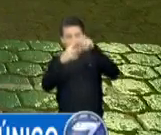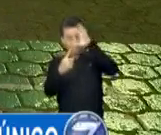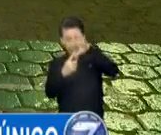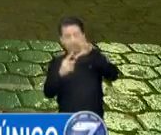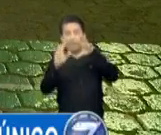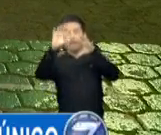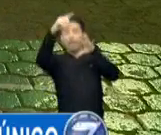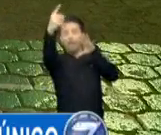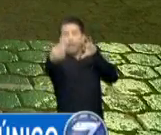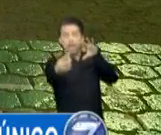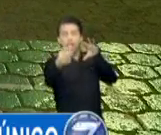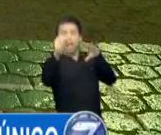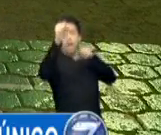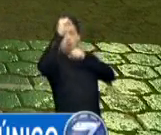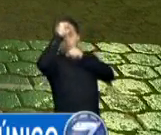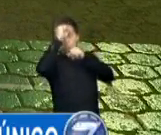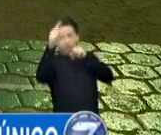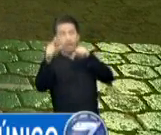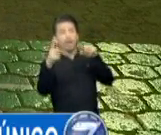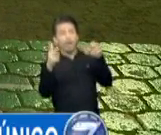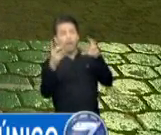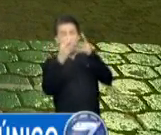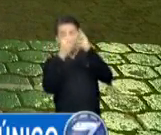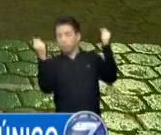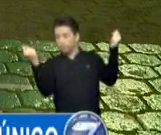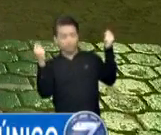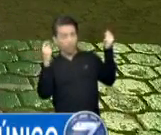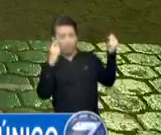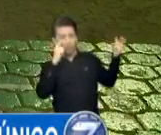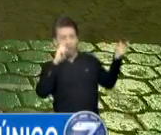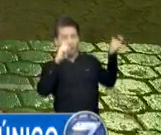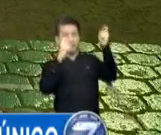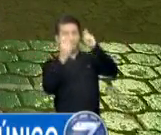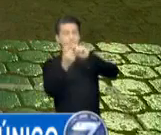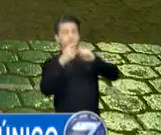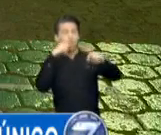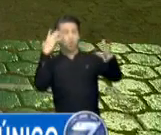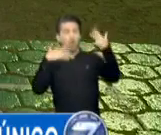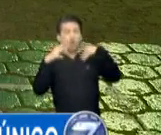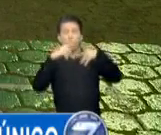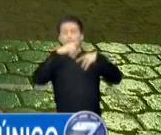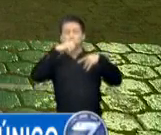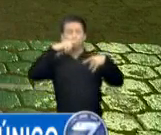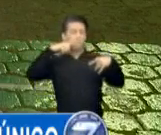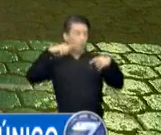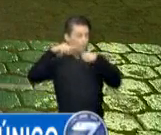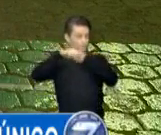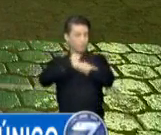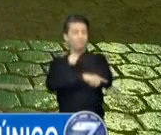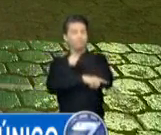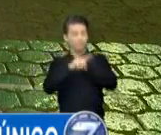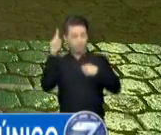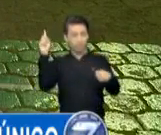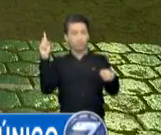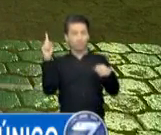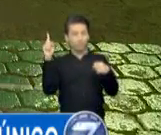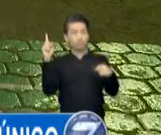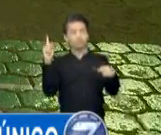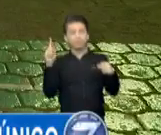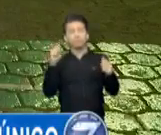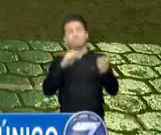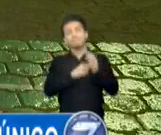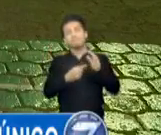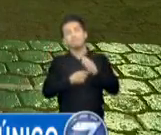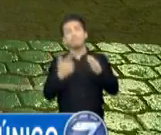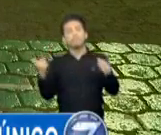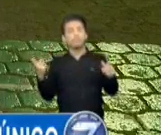no se desaparece sino que se torna de un color rojo y el rojo está bien profundo eso quiere decir también que la atmósfera tiene